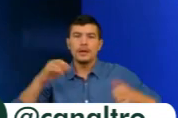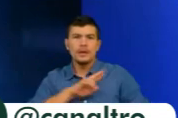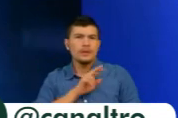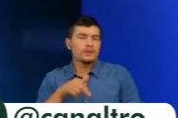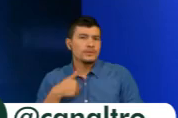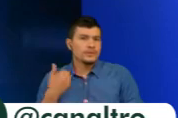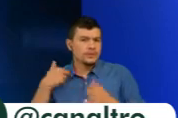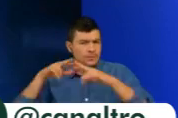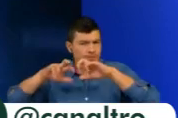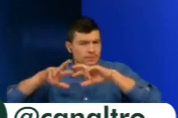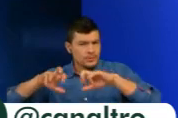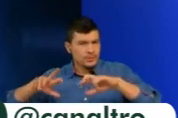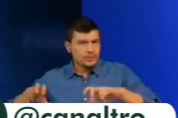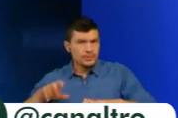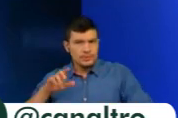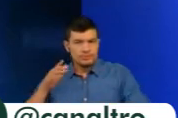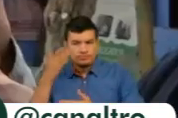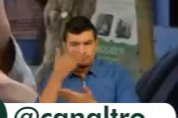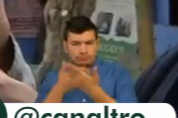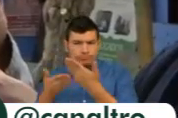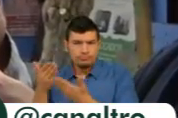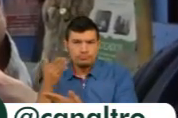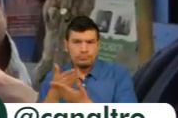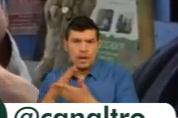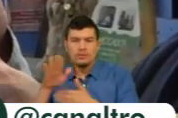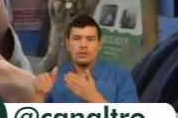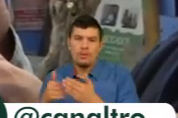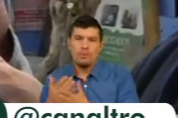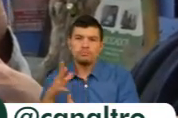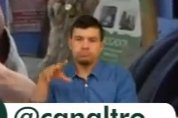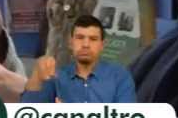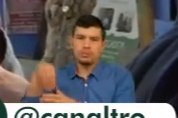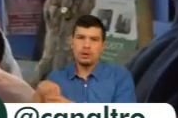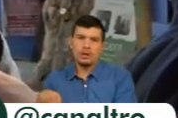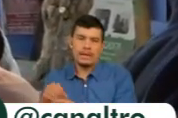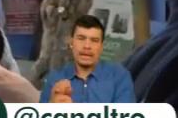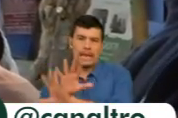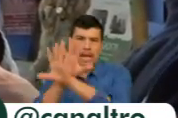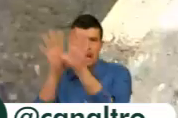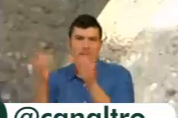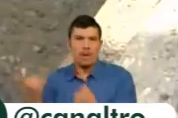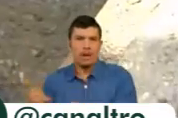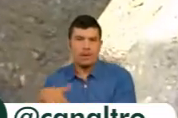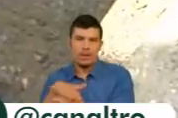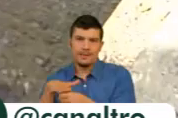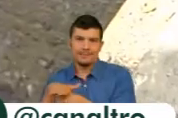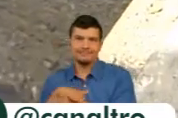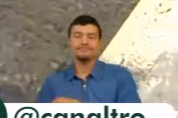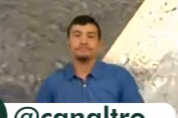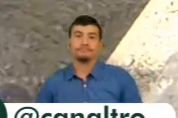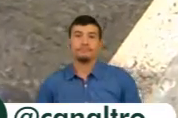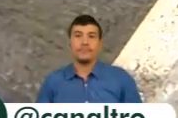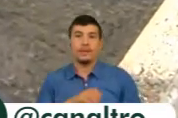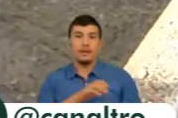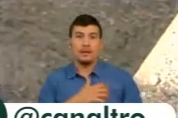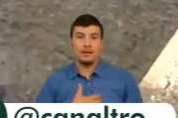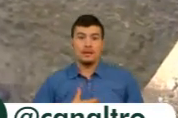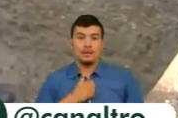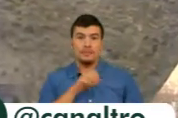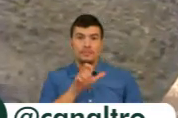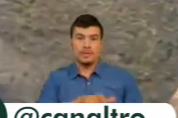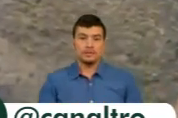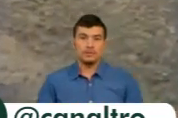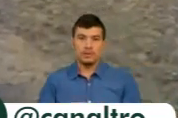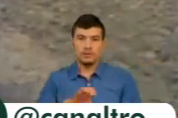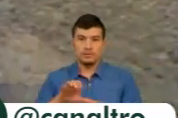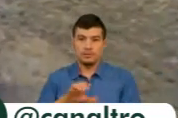en las verificaciones, en las indagaciones, dentro de la investigación para esclarecer este hecho. Por ahora, la ciudadanía y el comercio del sector ha